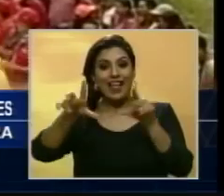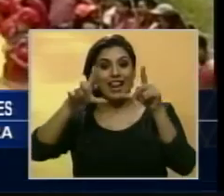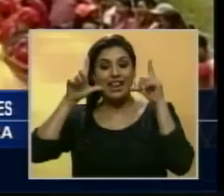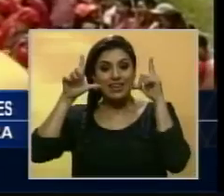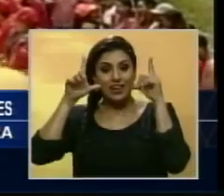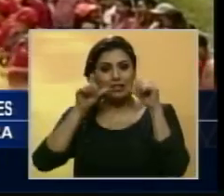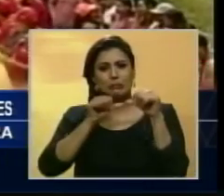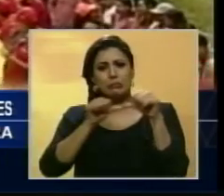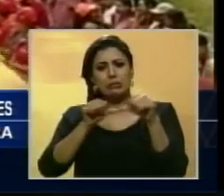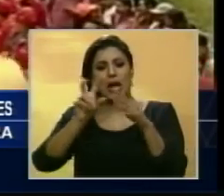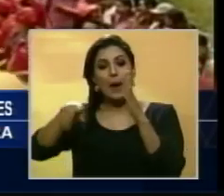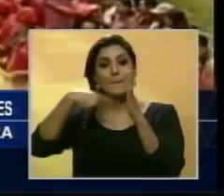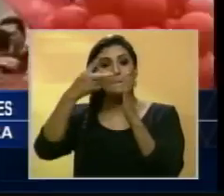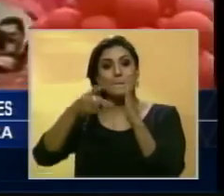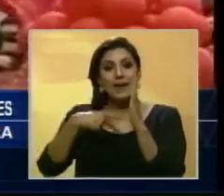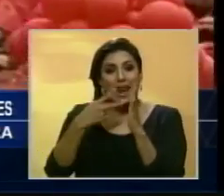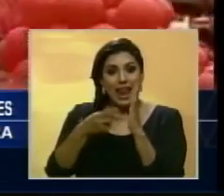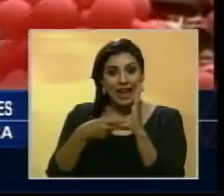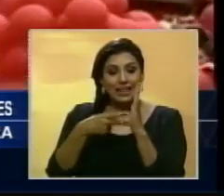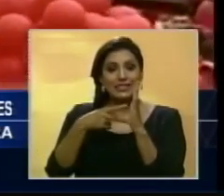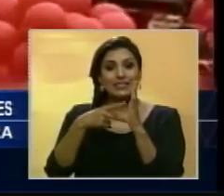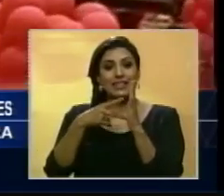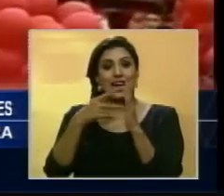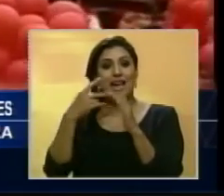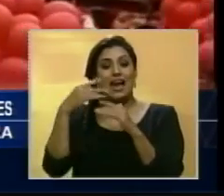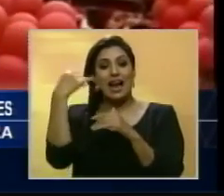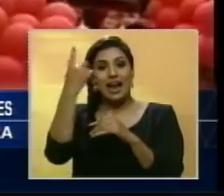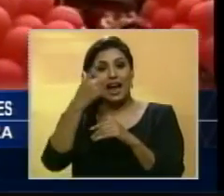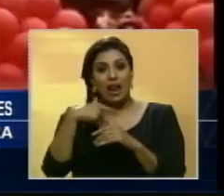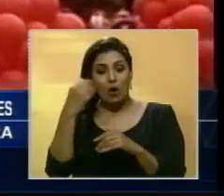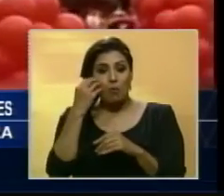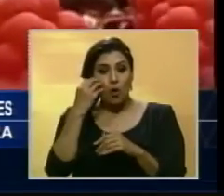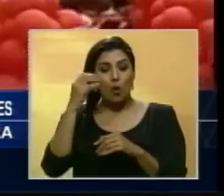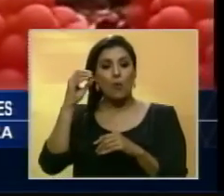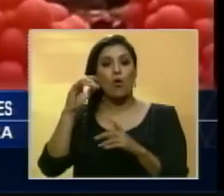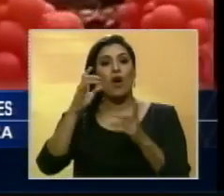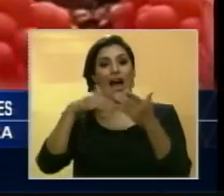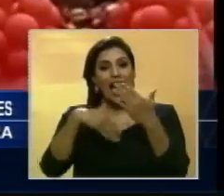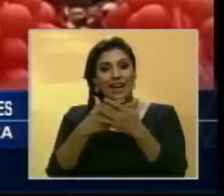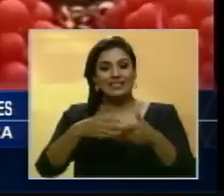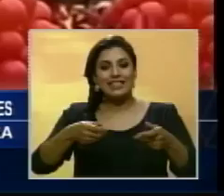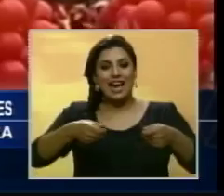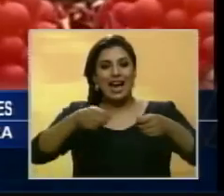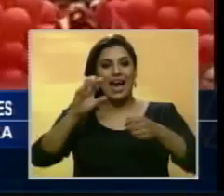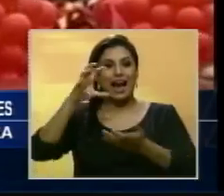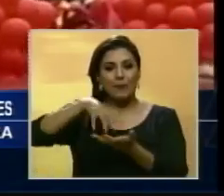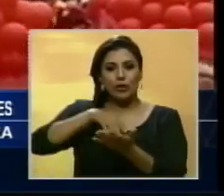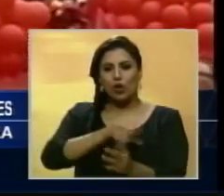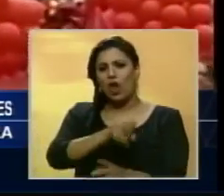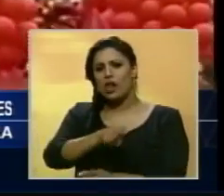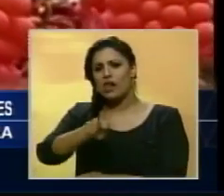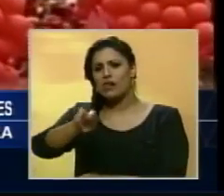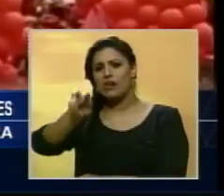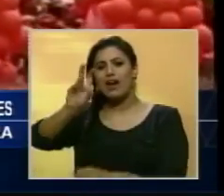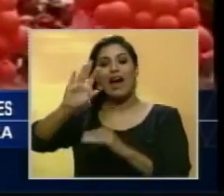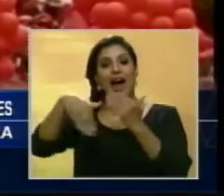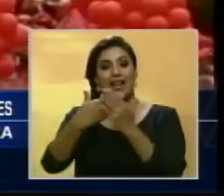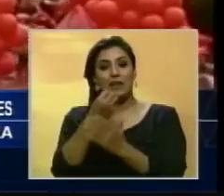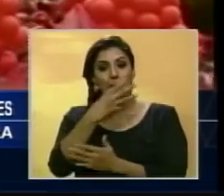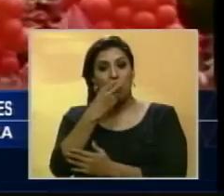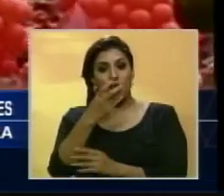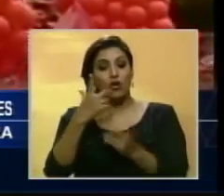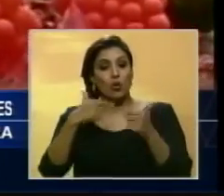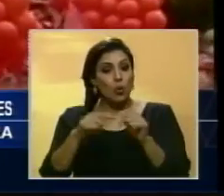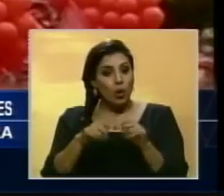Libertador, continuará por la Plaza Morelos, por Parque Carabobo y la esquina La Bolsa, hasta llegar al edificio presidencial. La clase obrera del